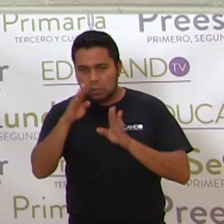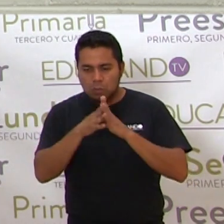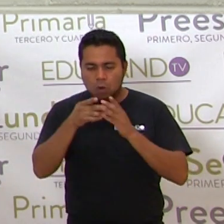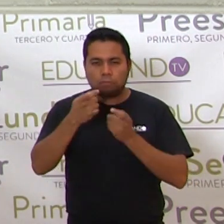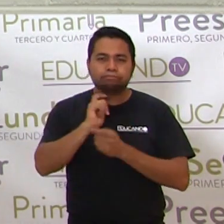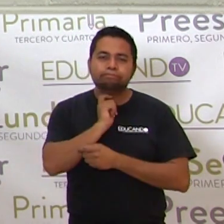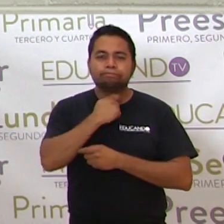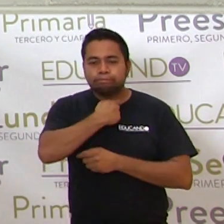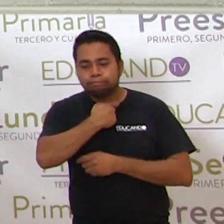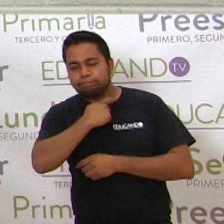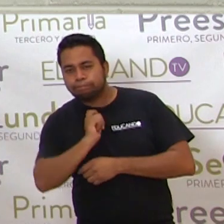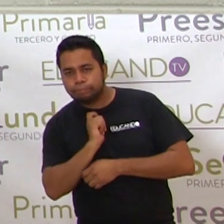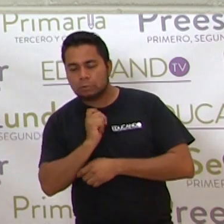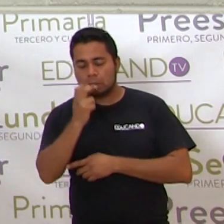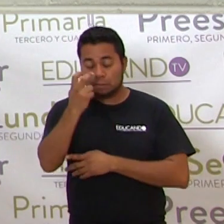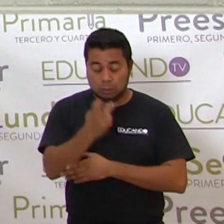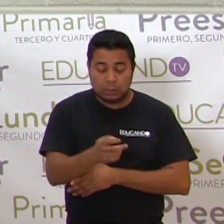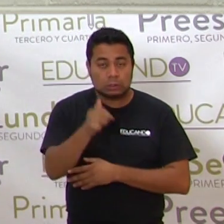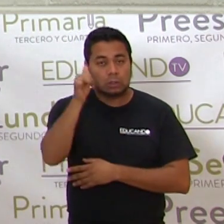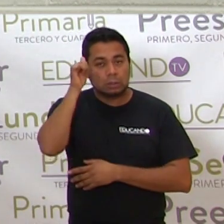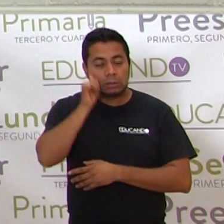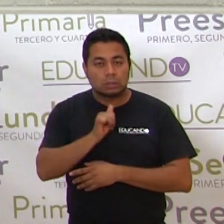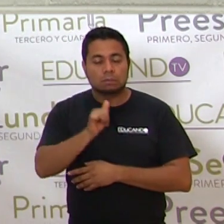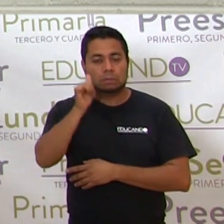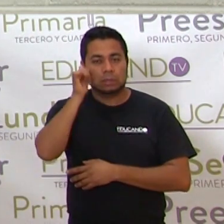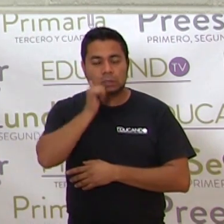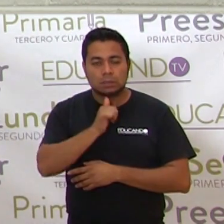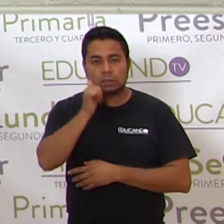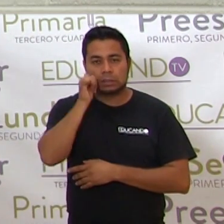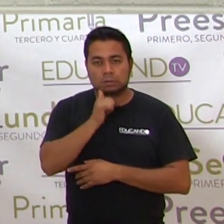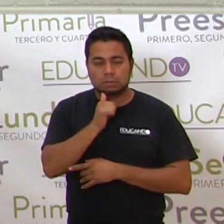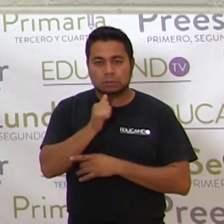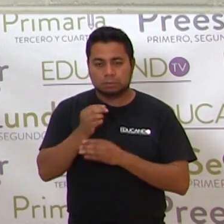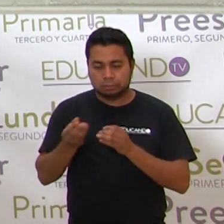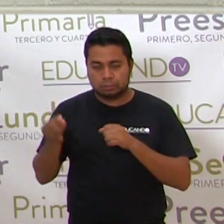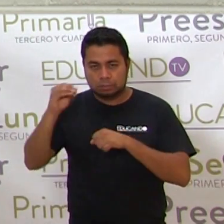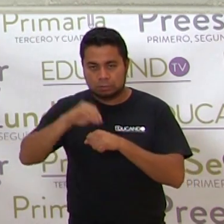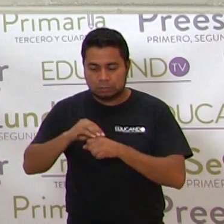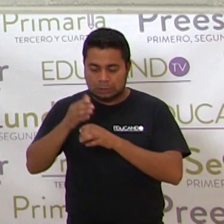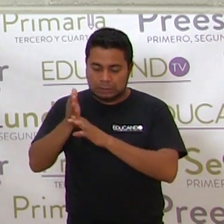Es por ello que siempre va a ir antes